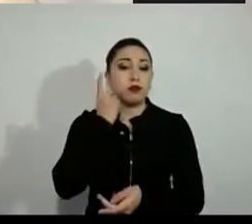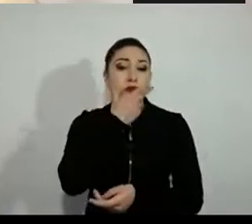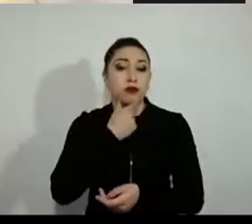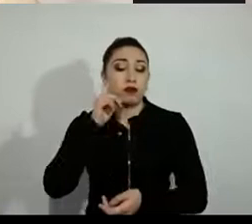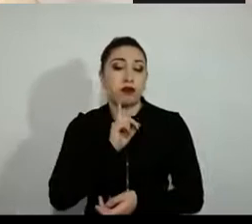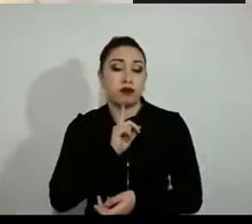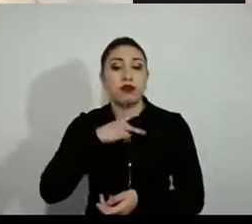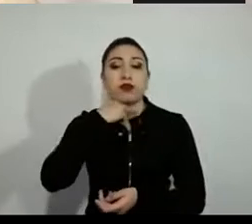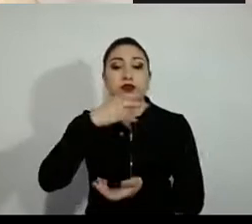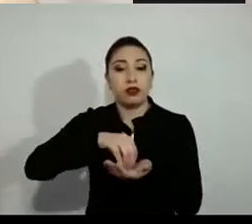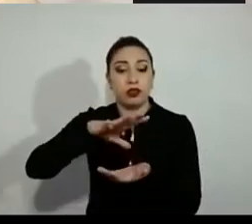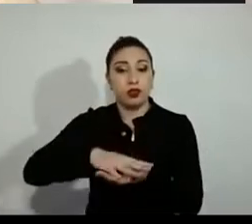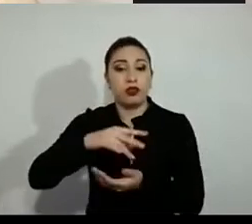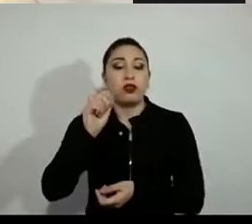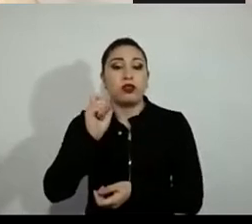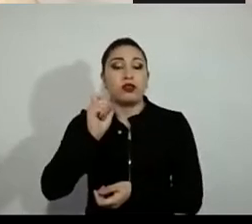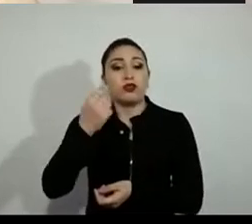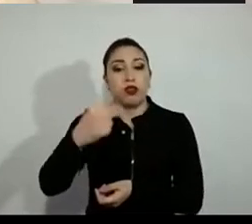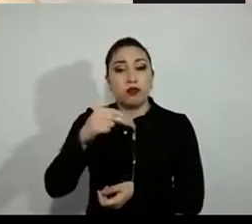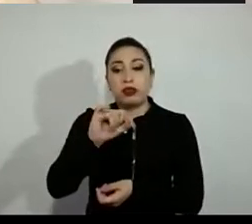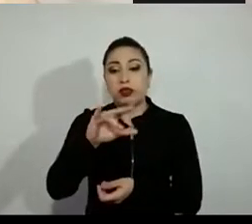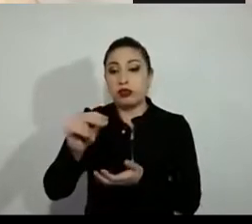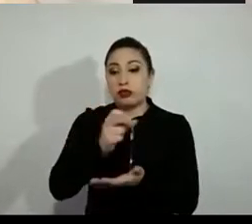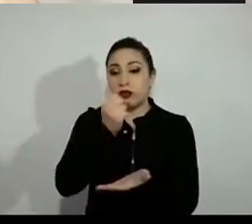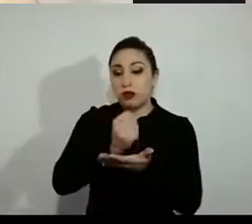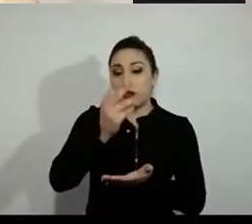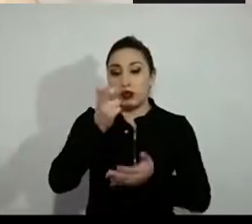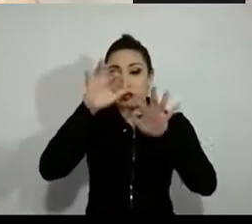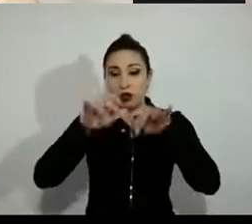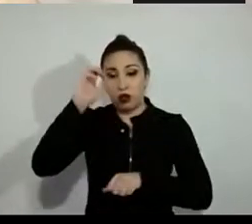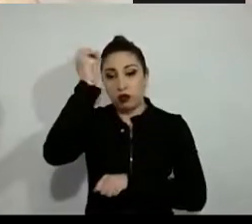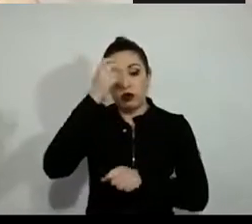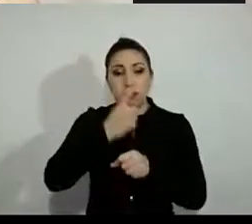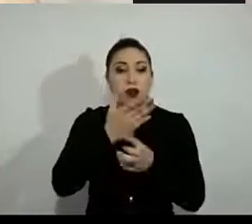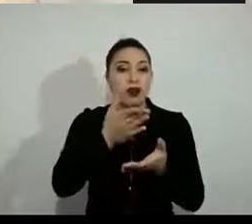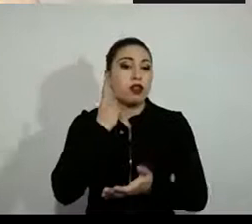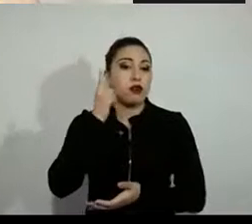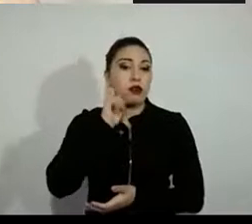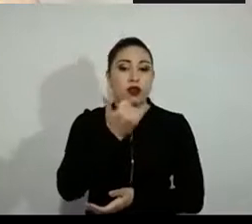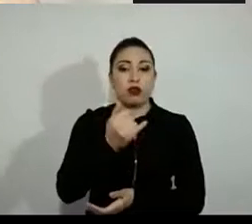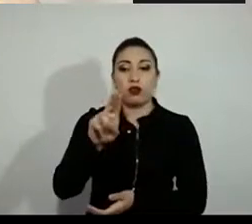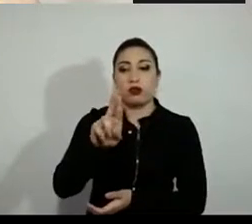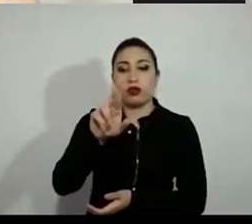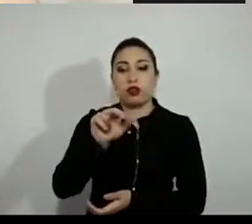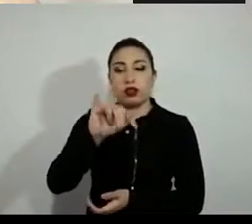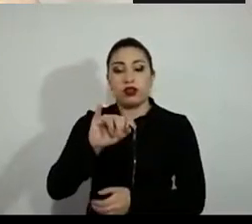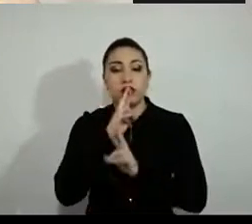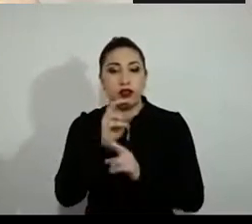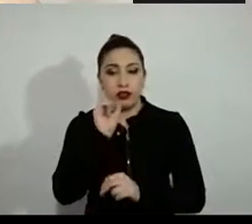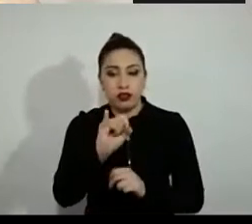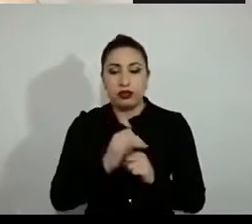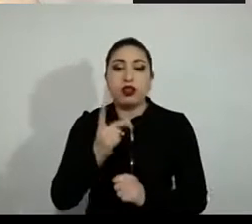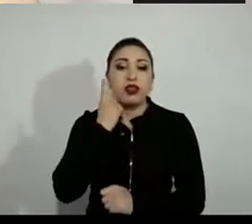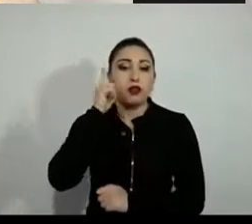Si es de aprobarse la opinión de referencia Yuriri Ayala Zúñiga A favor Margarita